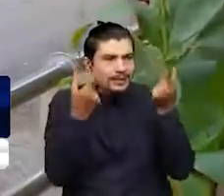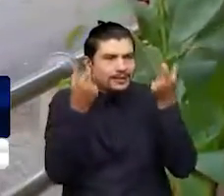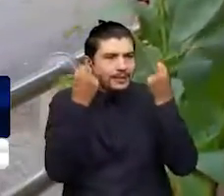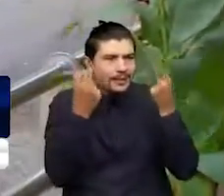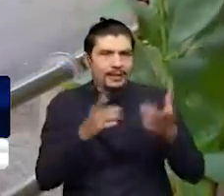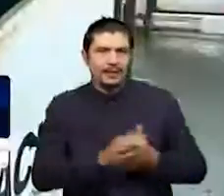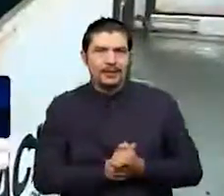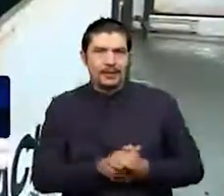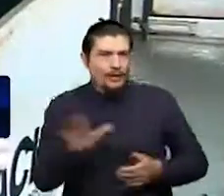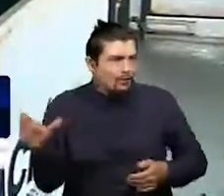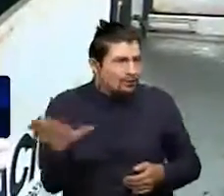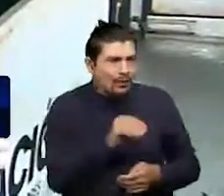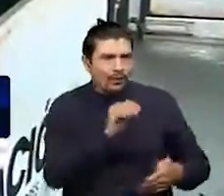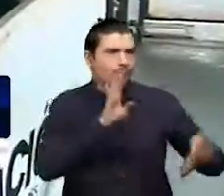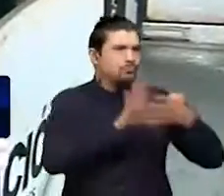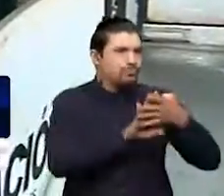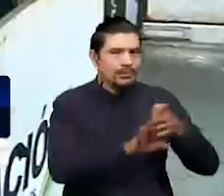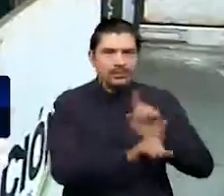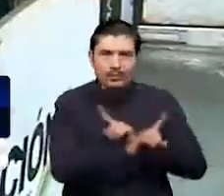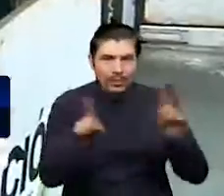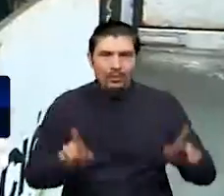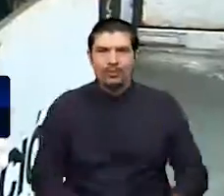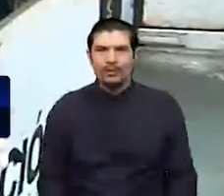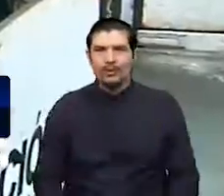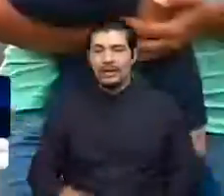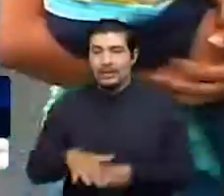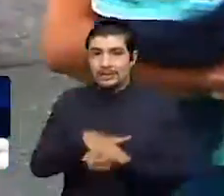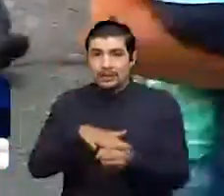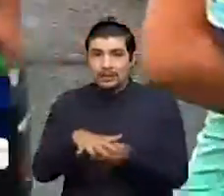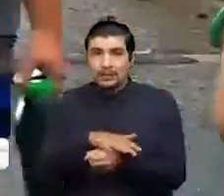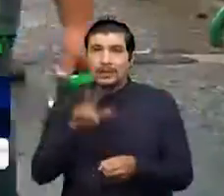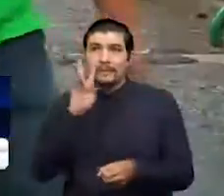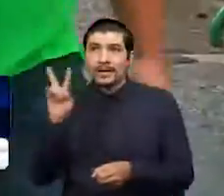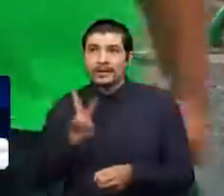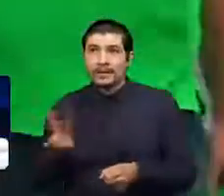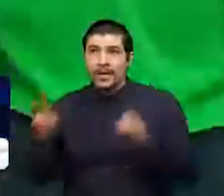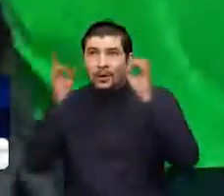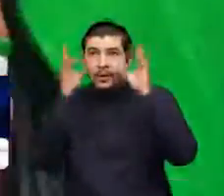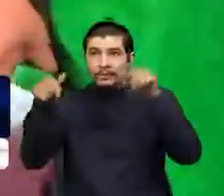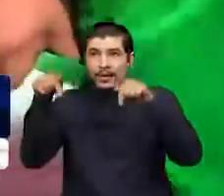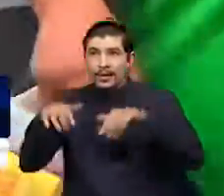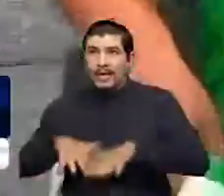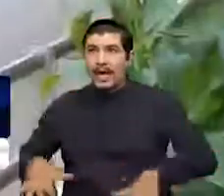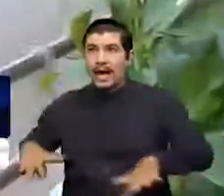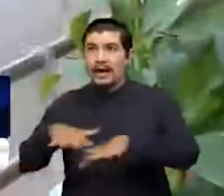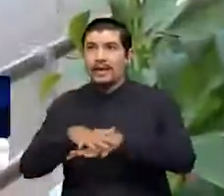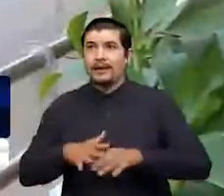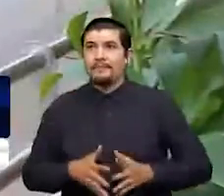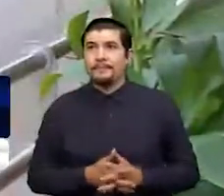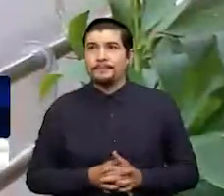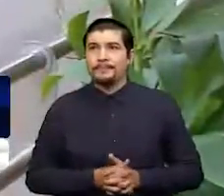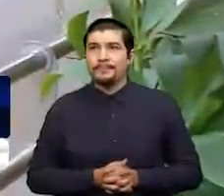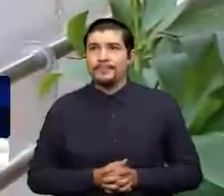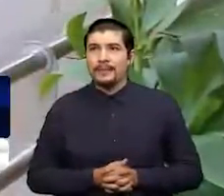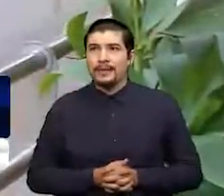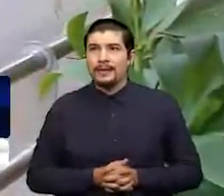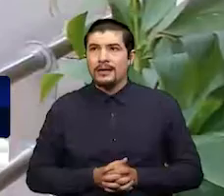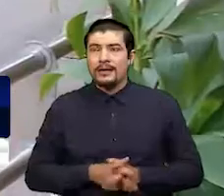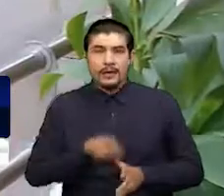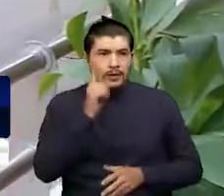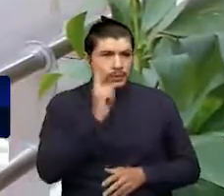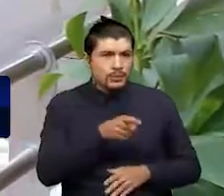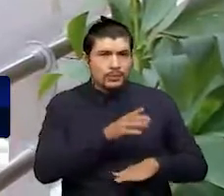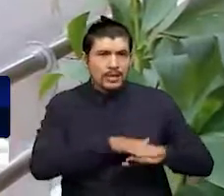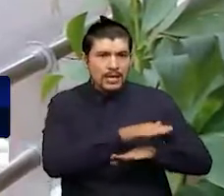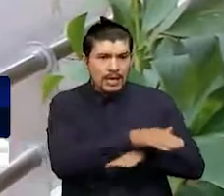puede ser cárcel la situación de los venezolanos ha elevado la criminalidad en esta zona de frontera la que ha generado que se hayan elevado y